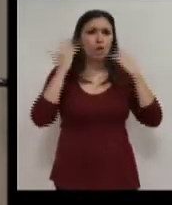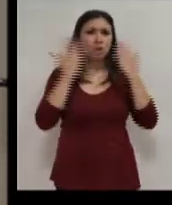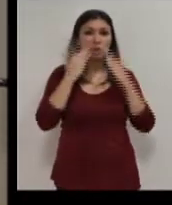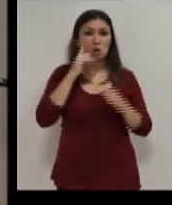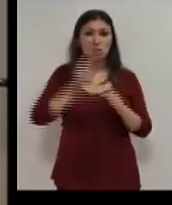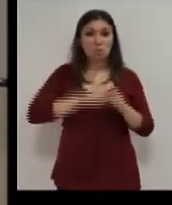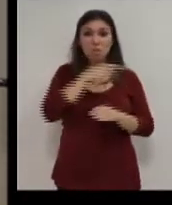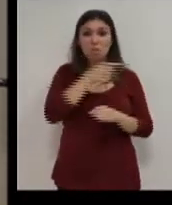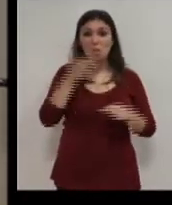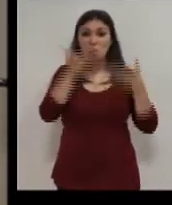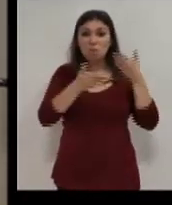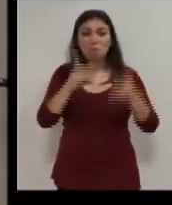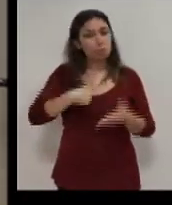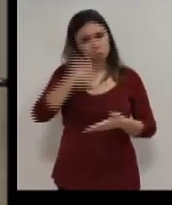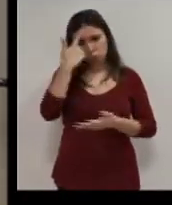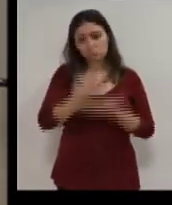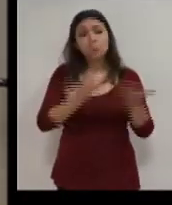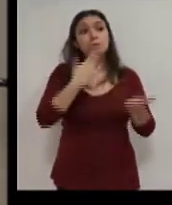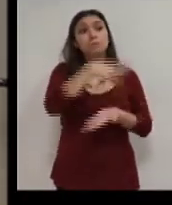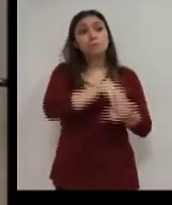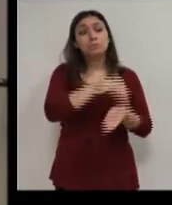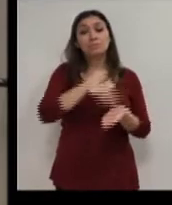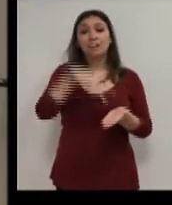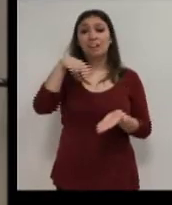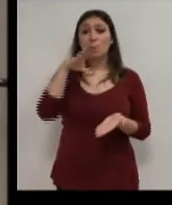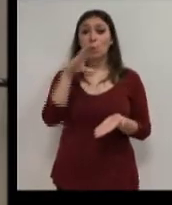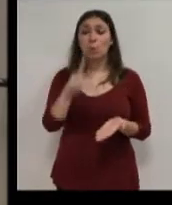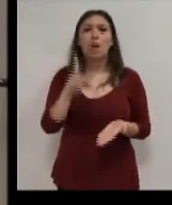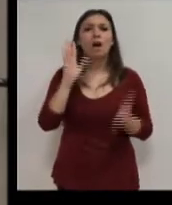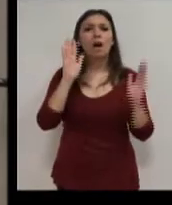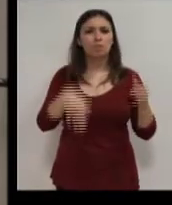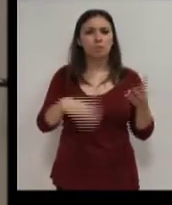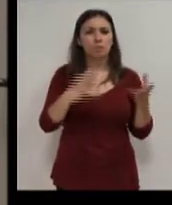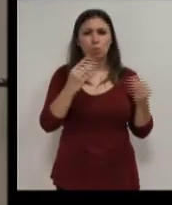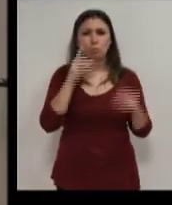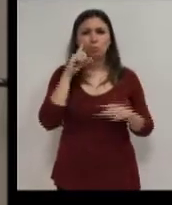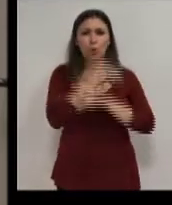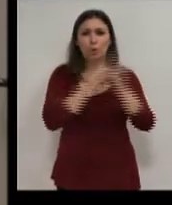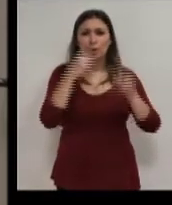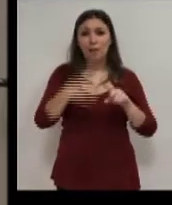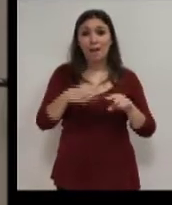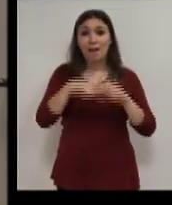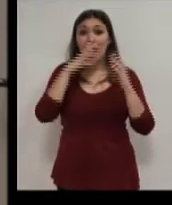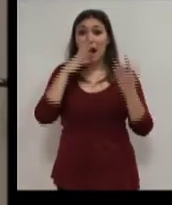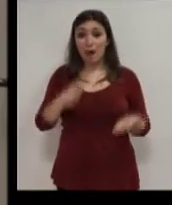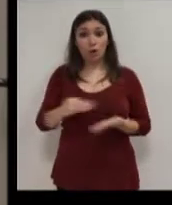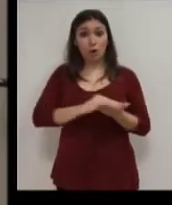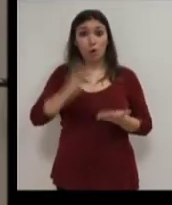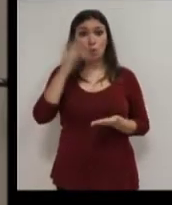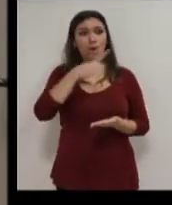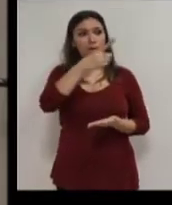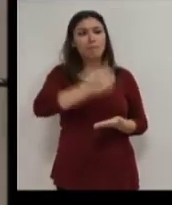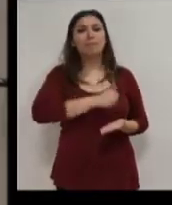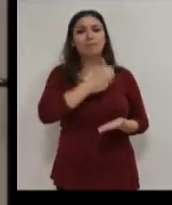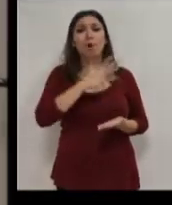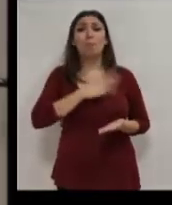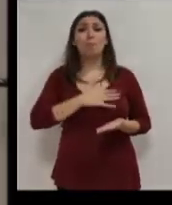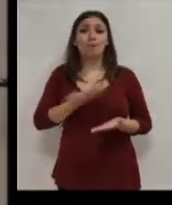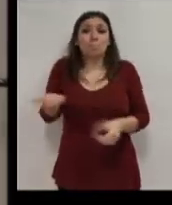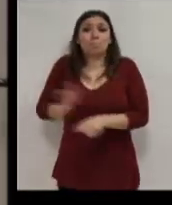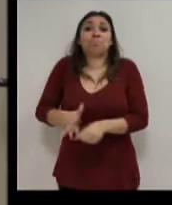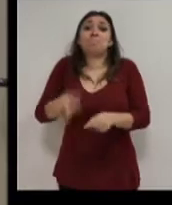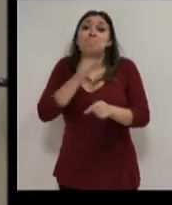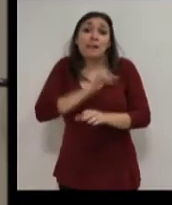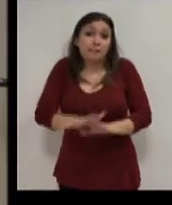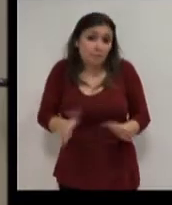informarles. Estuvimos en un congreso que hubo, que a lo mejor estuvisteis alguno de vosotros también, y pues he visto que nos resuelven un montón de los problemas que ahora mismo tenemos